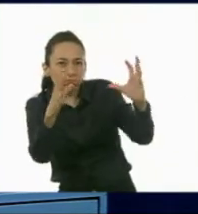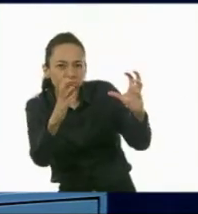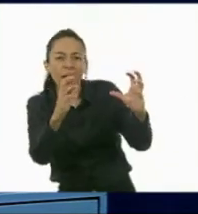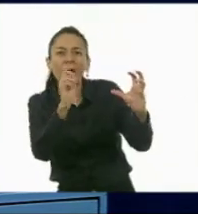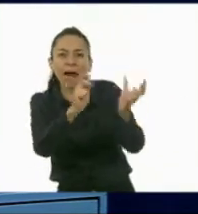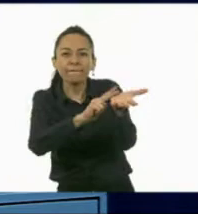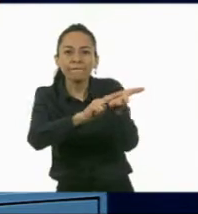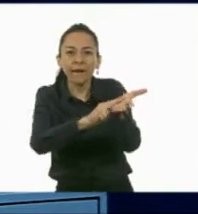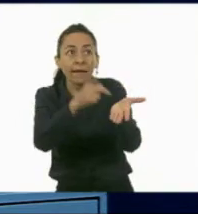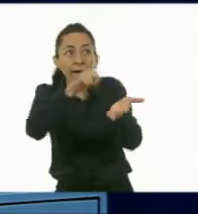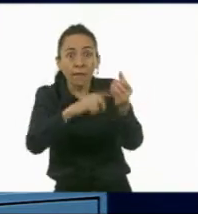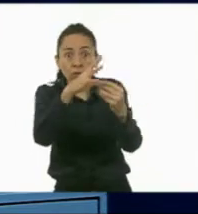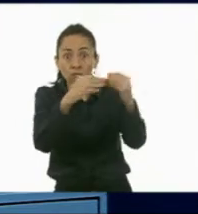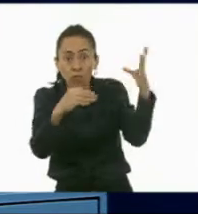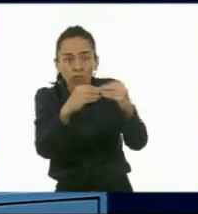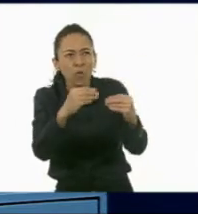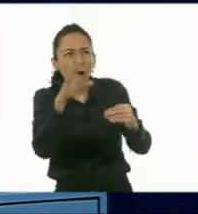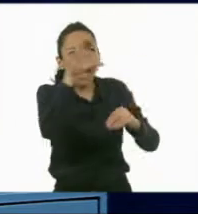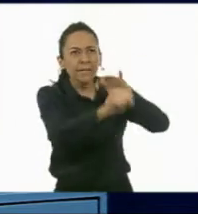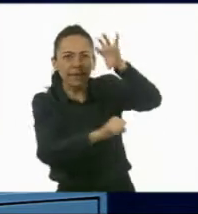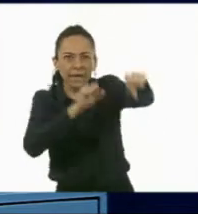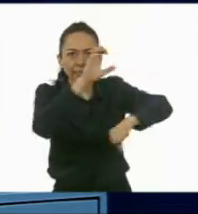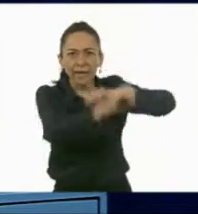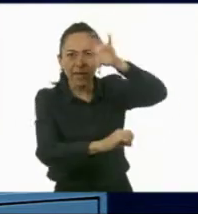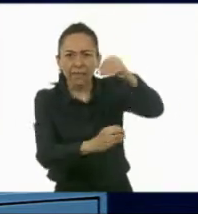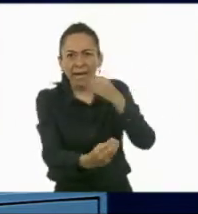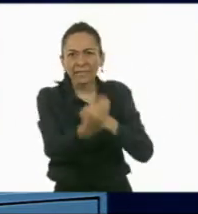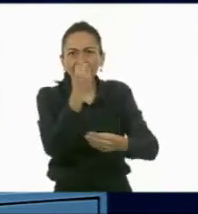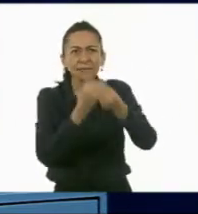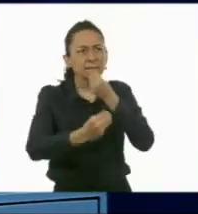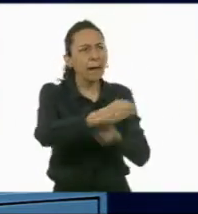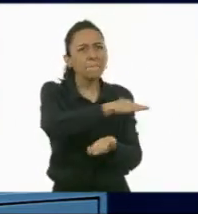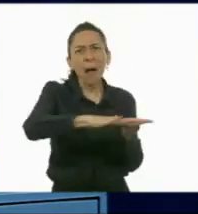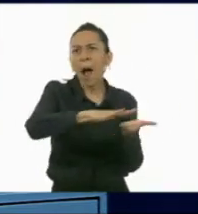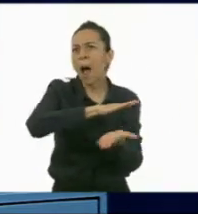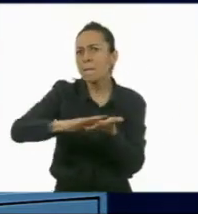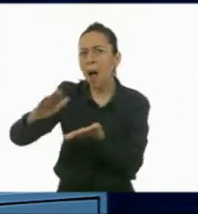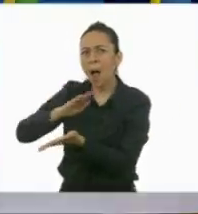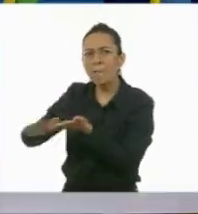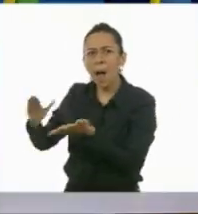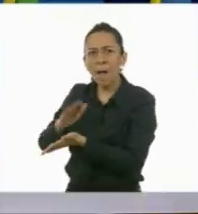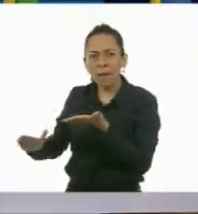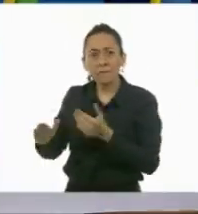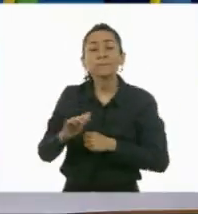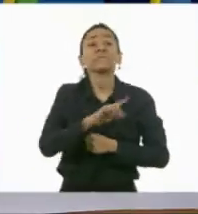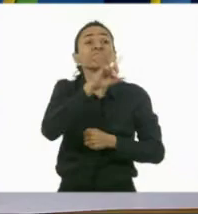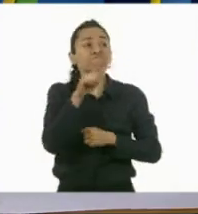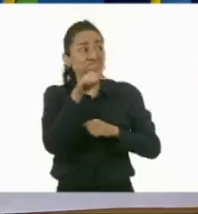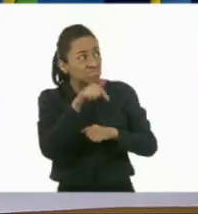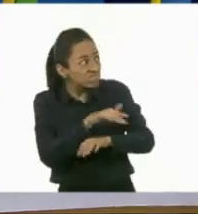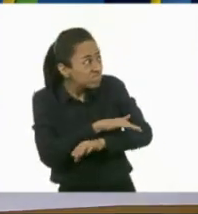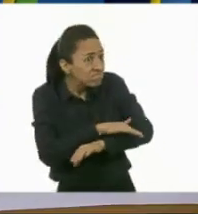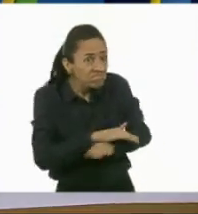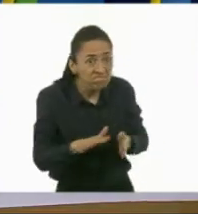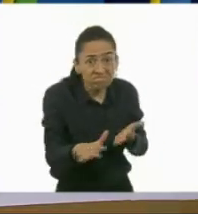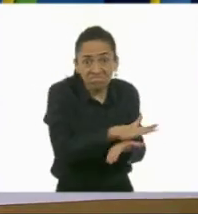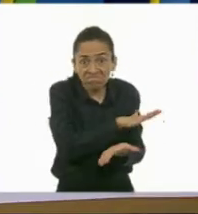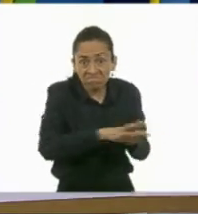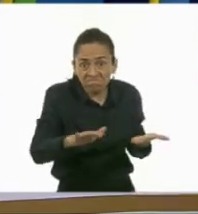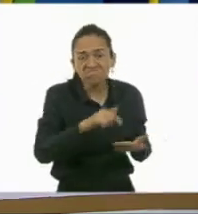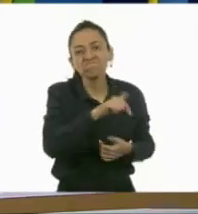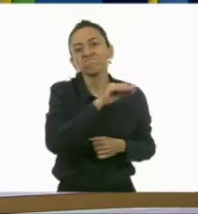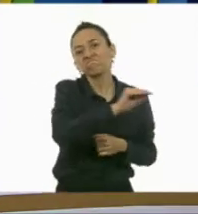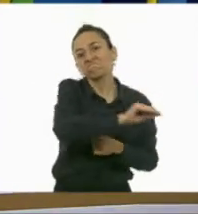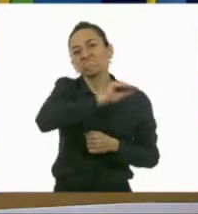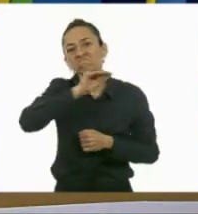los comían, y así hasta que agotaban todo lo que tenían alrededor. Después tenían que emigrar a otra zona